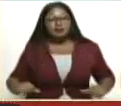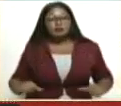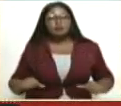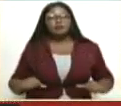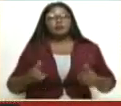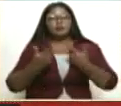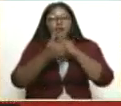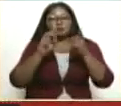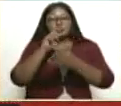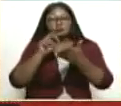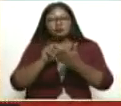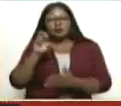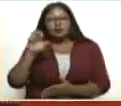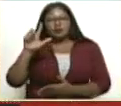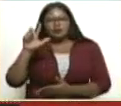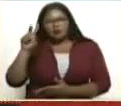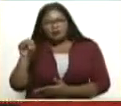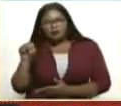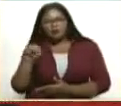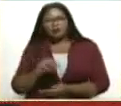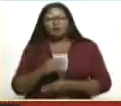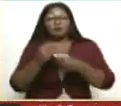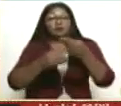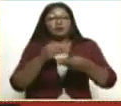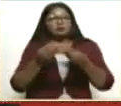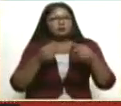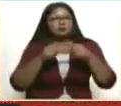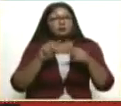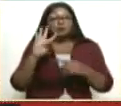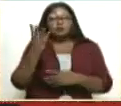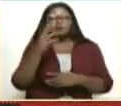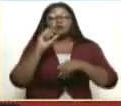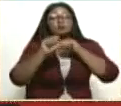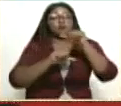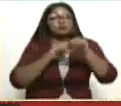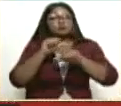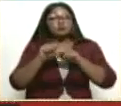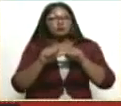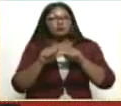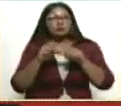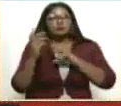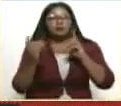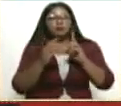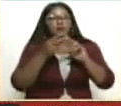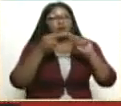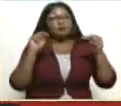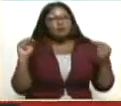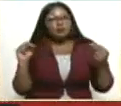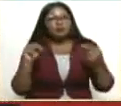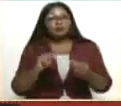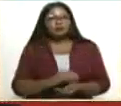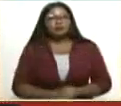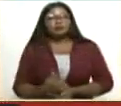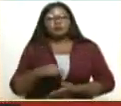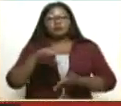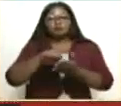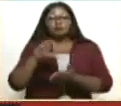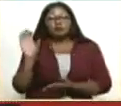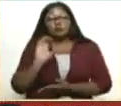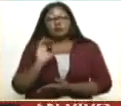ELN, por la realización del cuarto ciclo de diálogo de paz en esta ciudad de